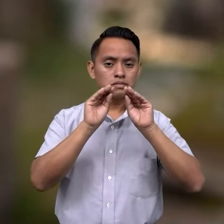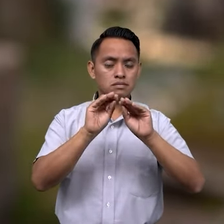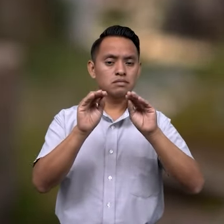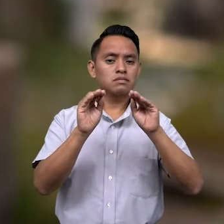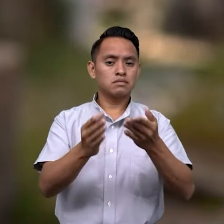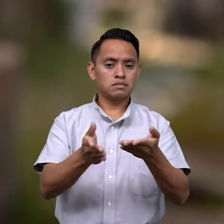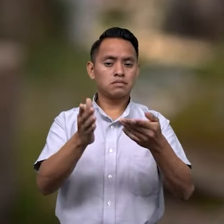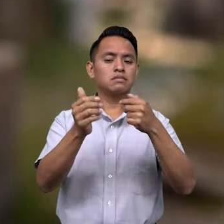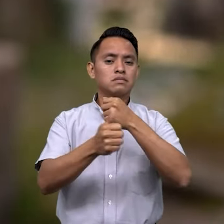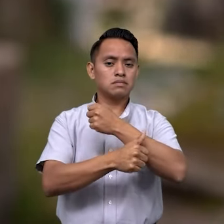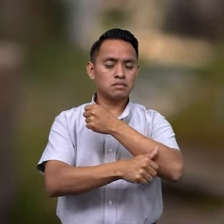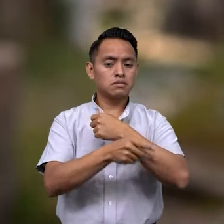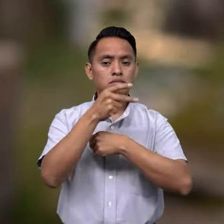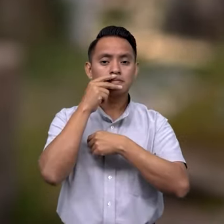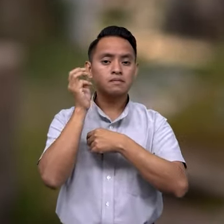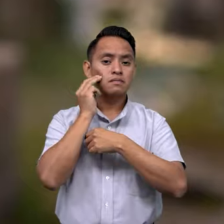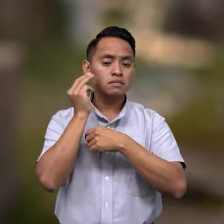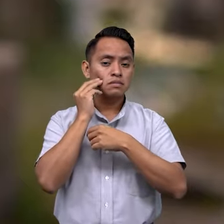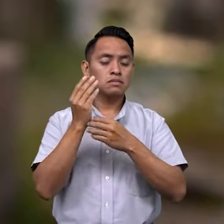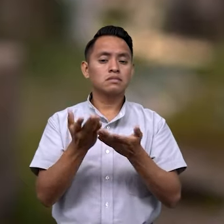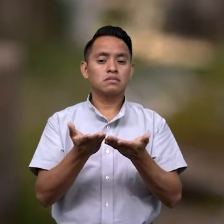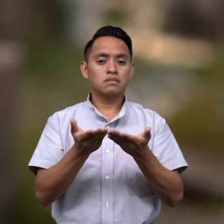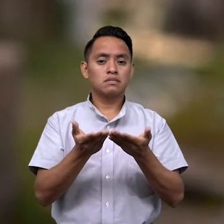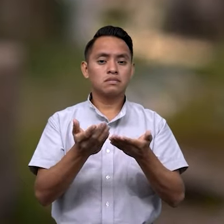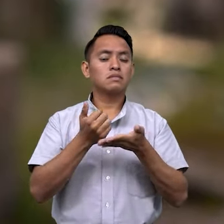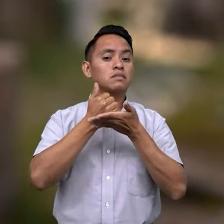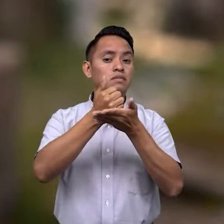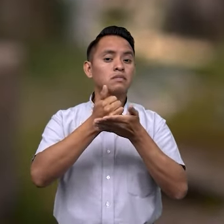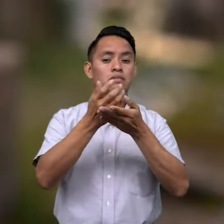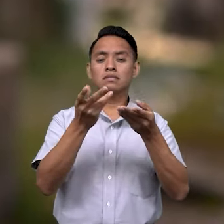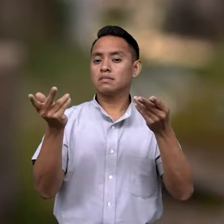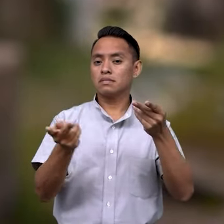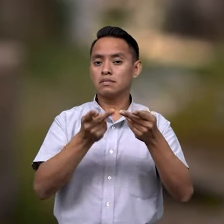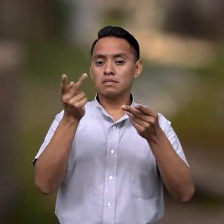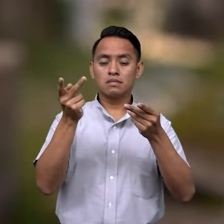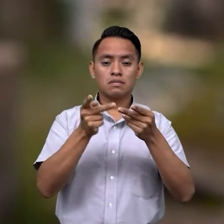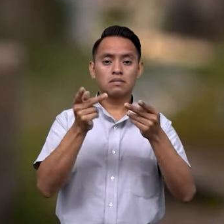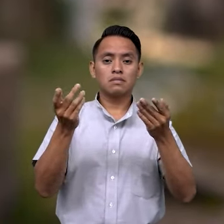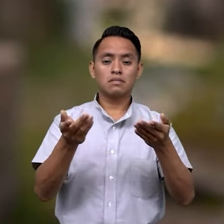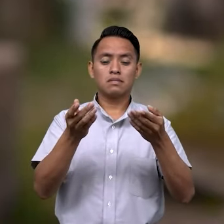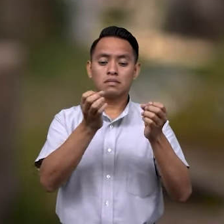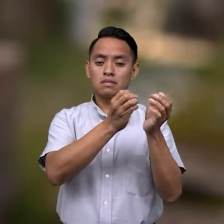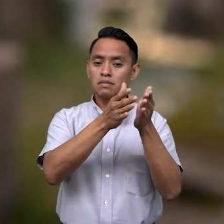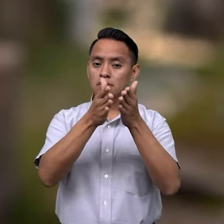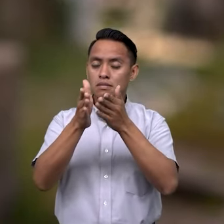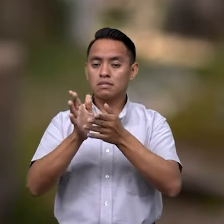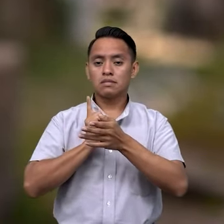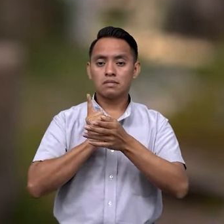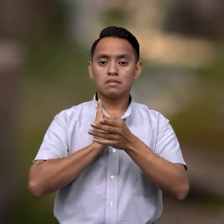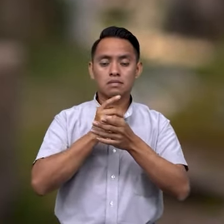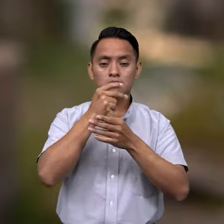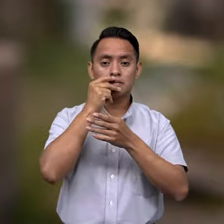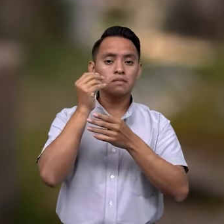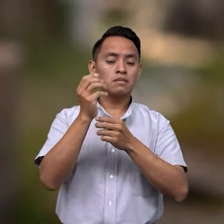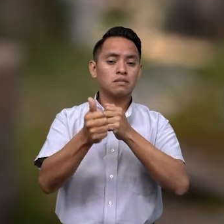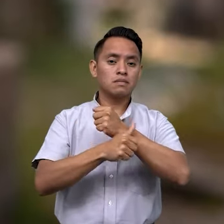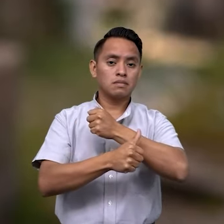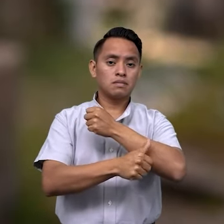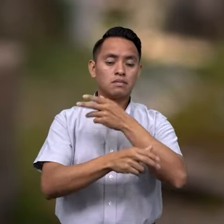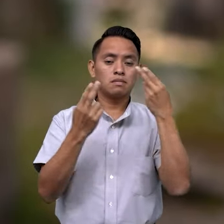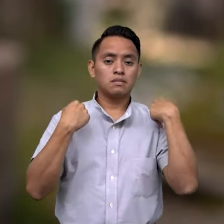los estudiantes, a los padres de familia y nos ha venido a ayudar mucho en cuanto a la organización que tenemos con padres, estudiantes